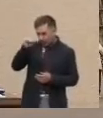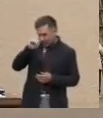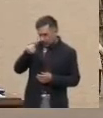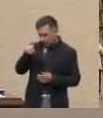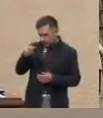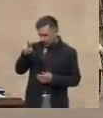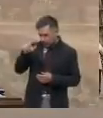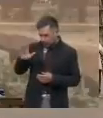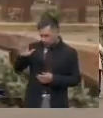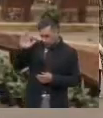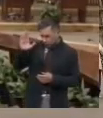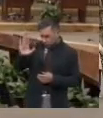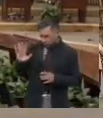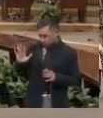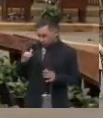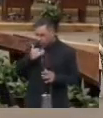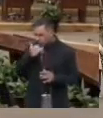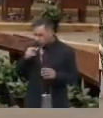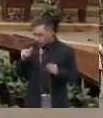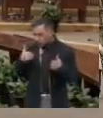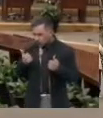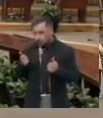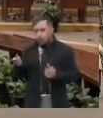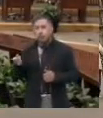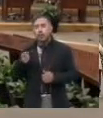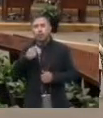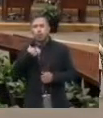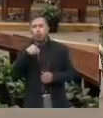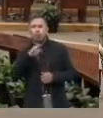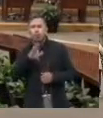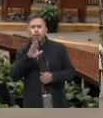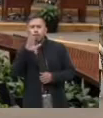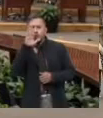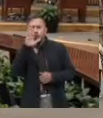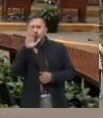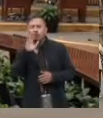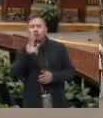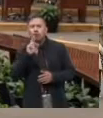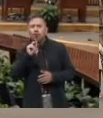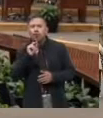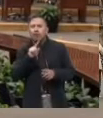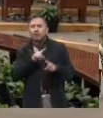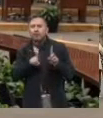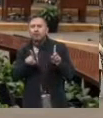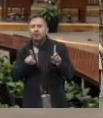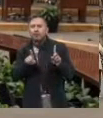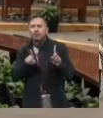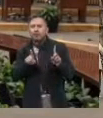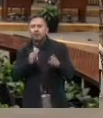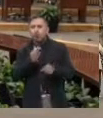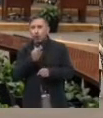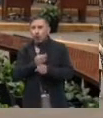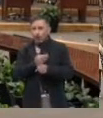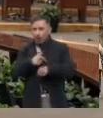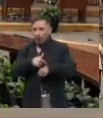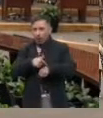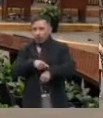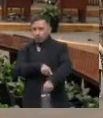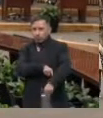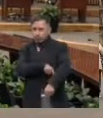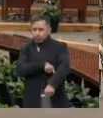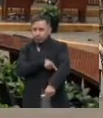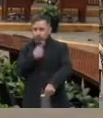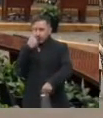entendí. Moción propiamente, consejero, solo es que llevamos bastantes horas, pero quiero hacer